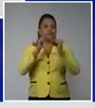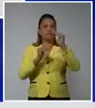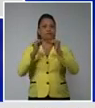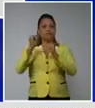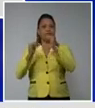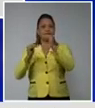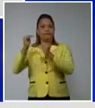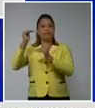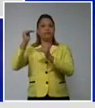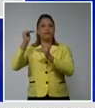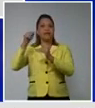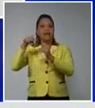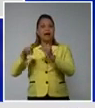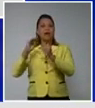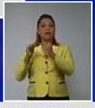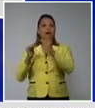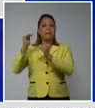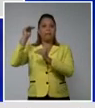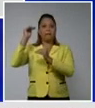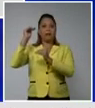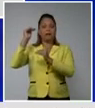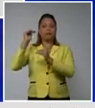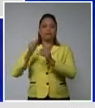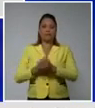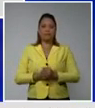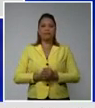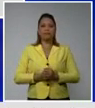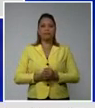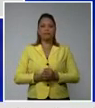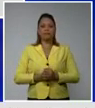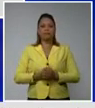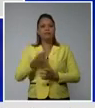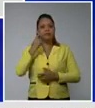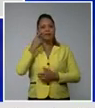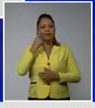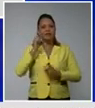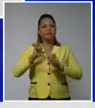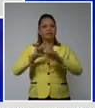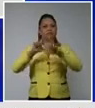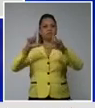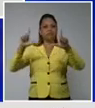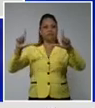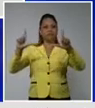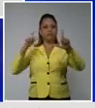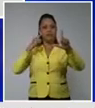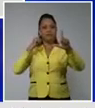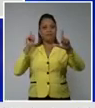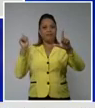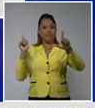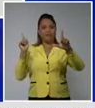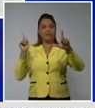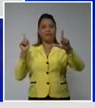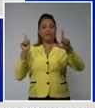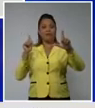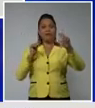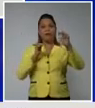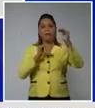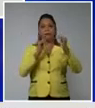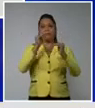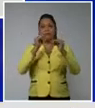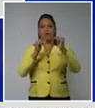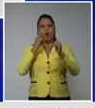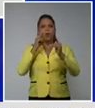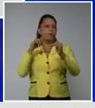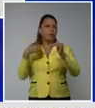mayor y que se ha prolongado más. Ahí ustedes tienen expresado el número de muestras, como ustedes ven,